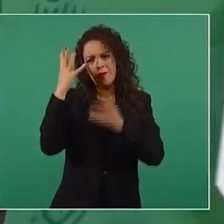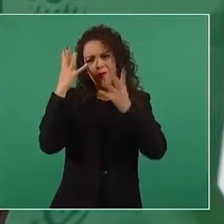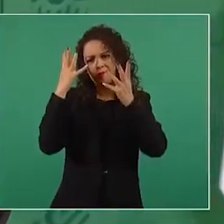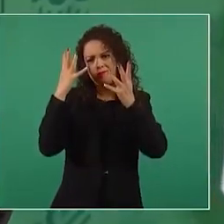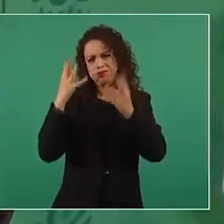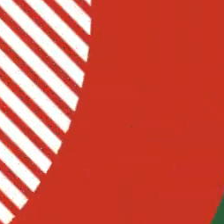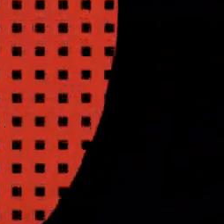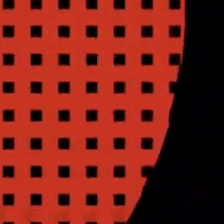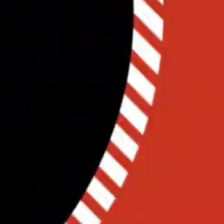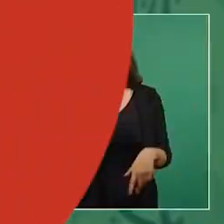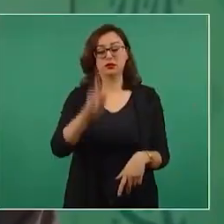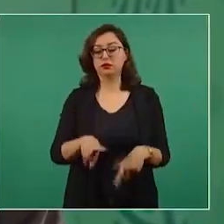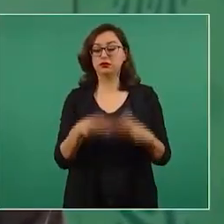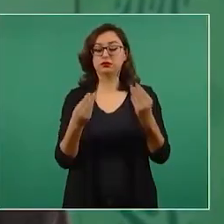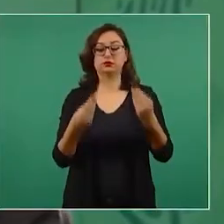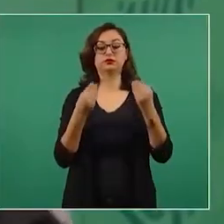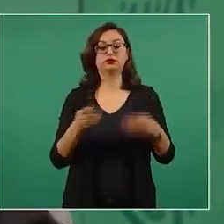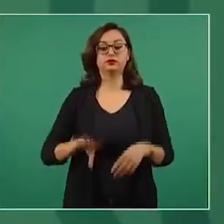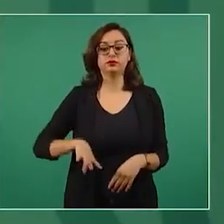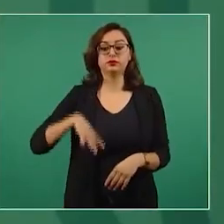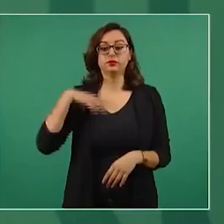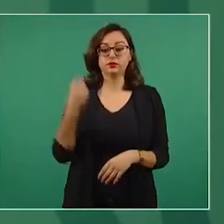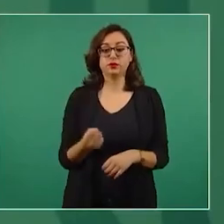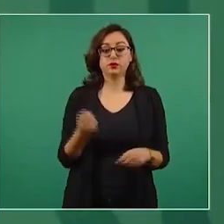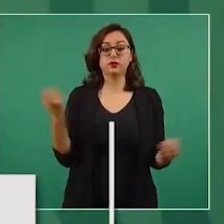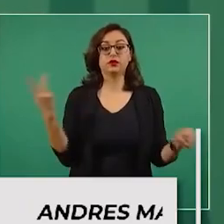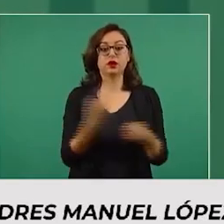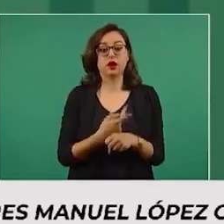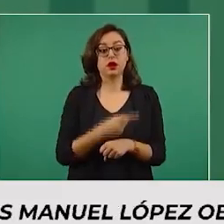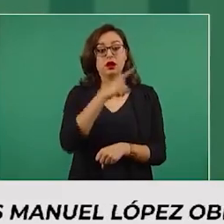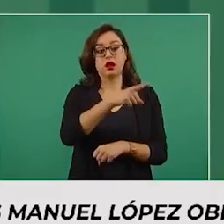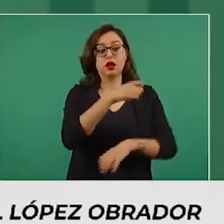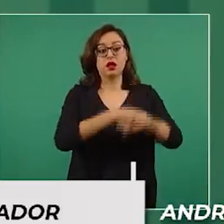atrocidades, que una empresa española,